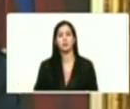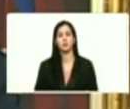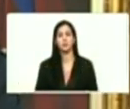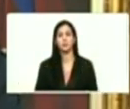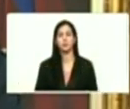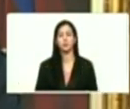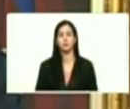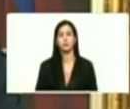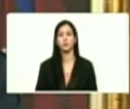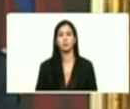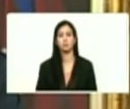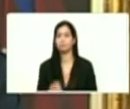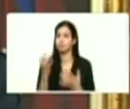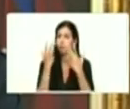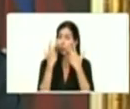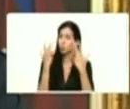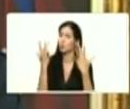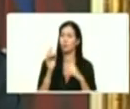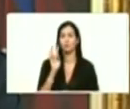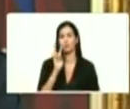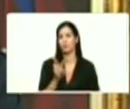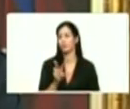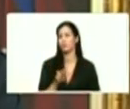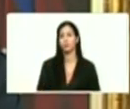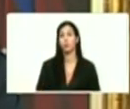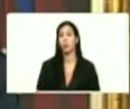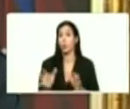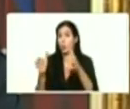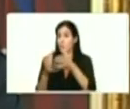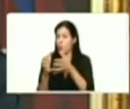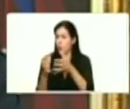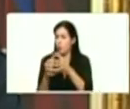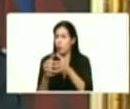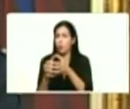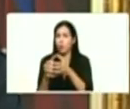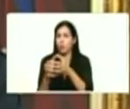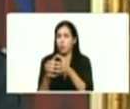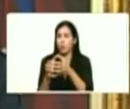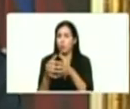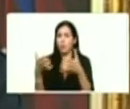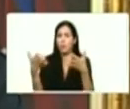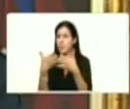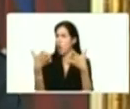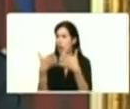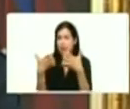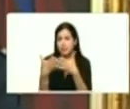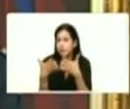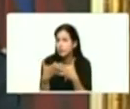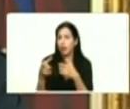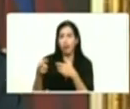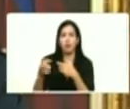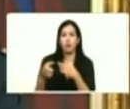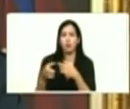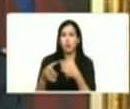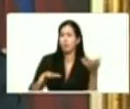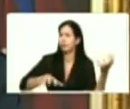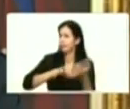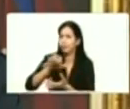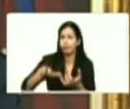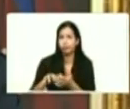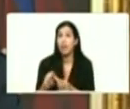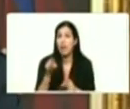era evidente que los grupos de violentos guarimberos tenían